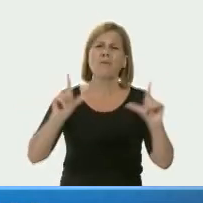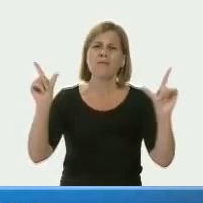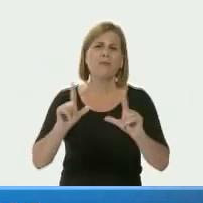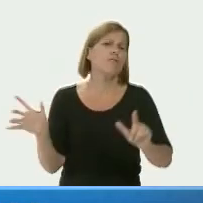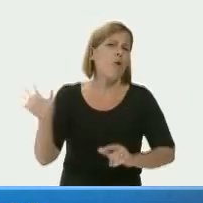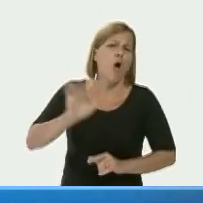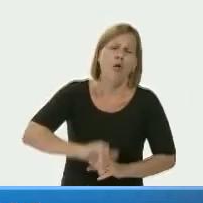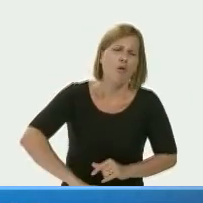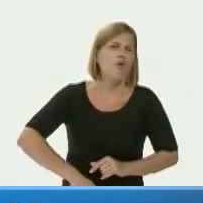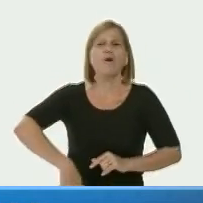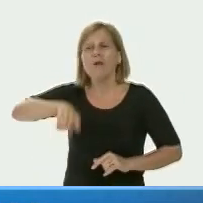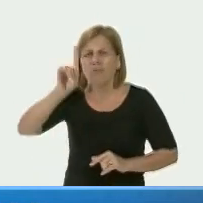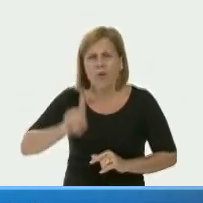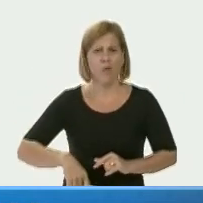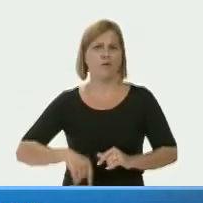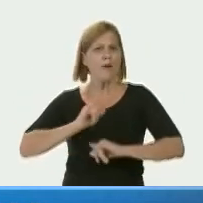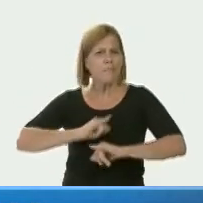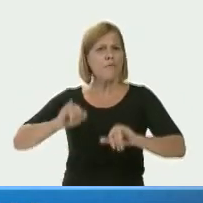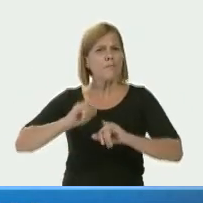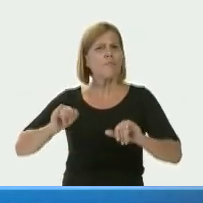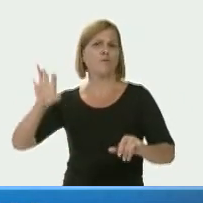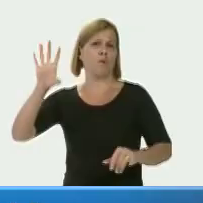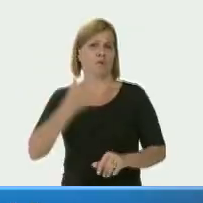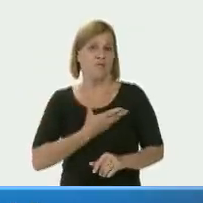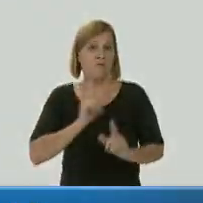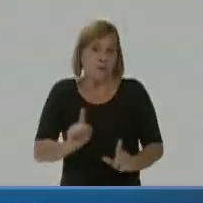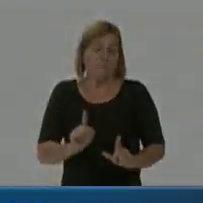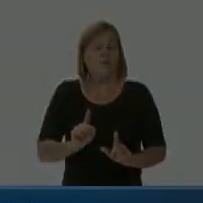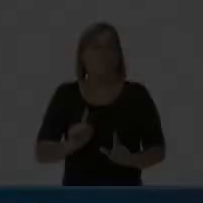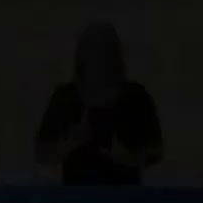la difusión que hacemos desde la provincia y desde las autoridades sanitarias.